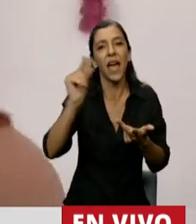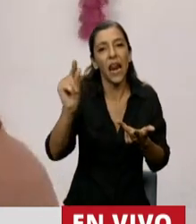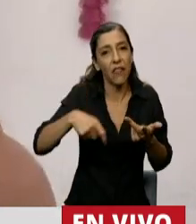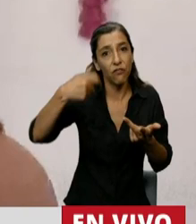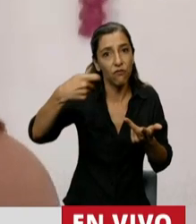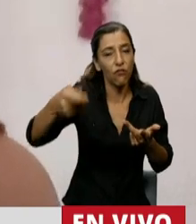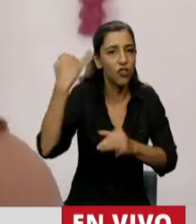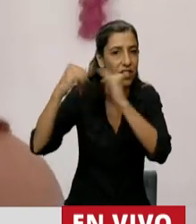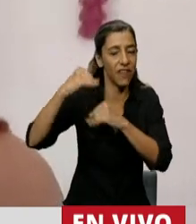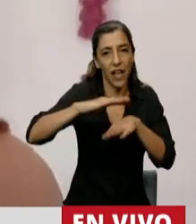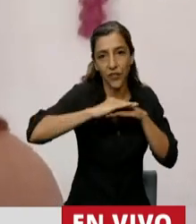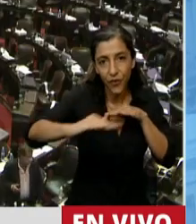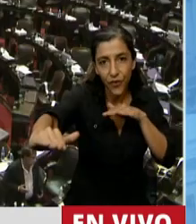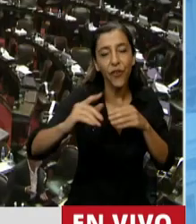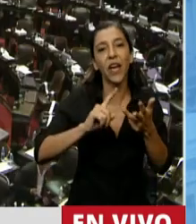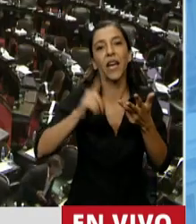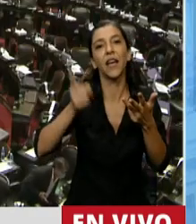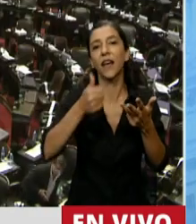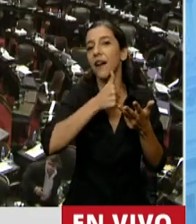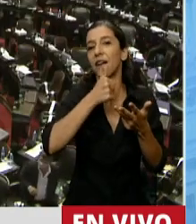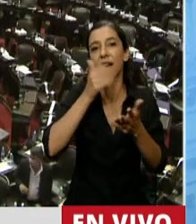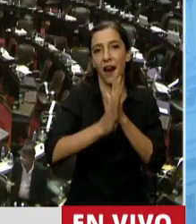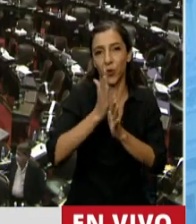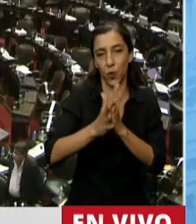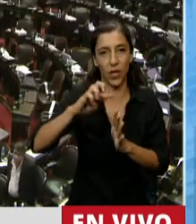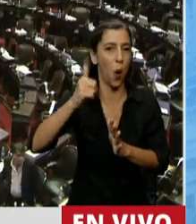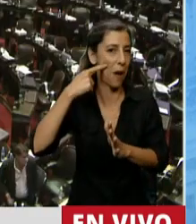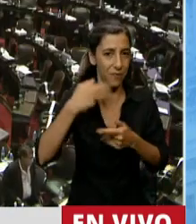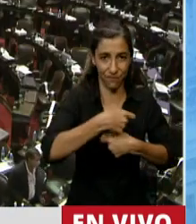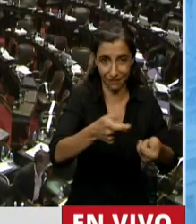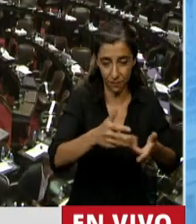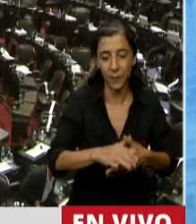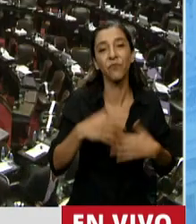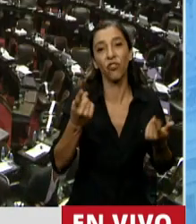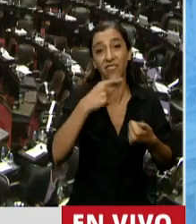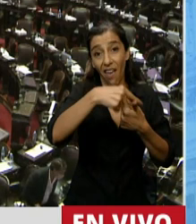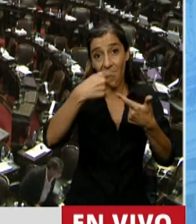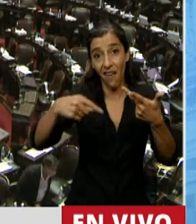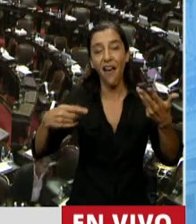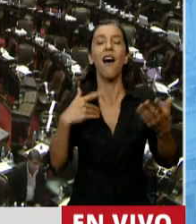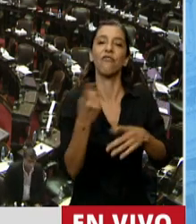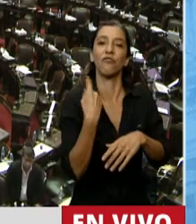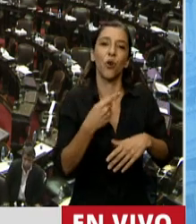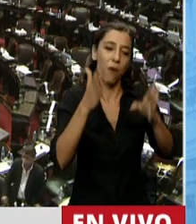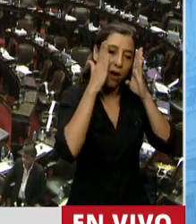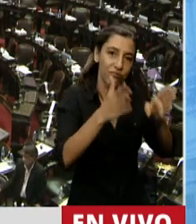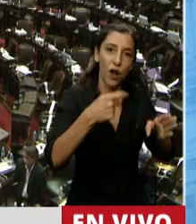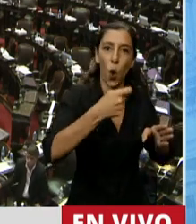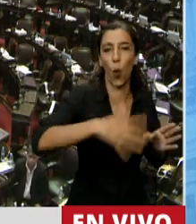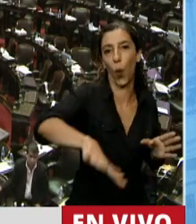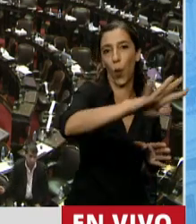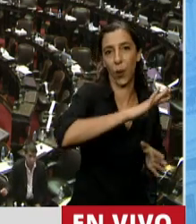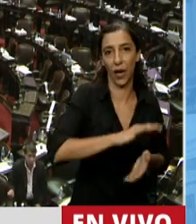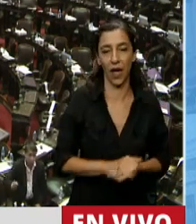restitución de los medicamentos gratuitos de EPAMI. Así que, para no abundar y para empezar